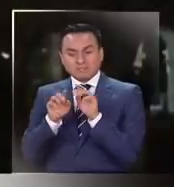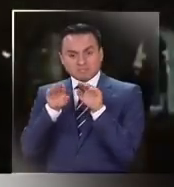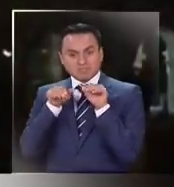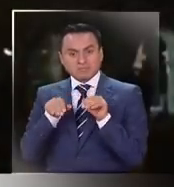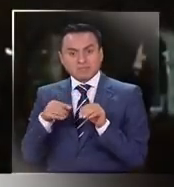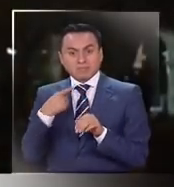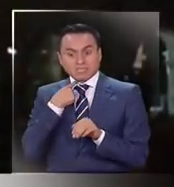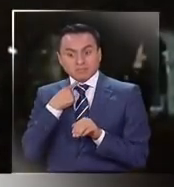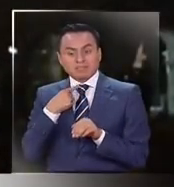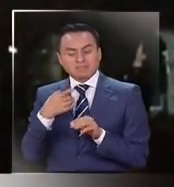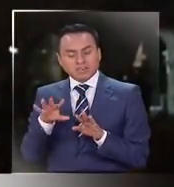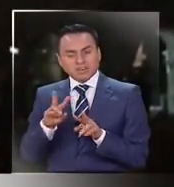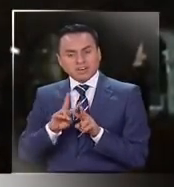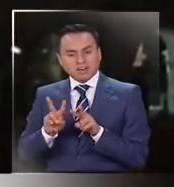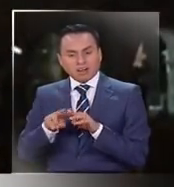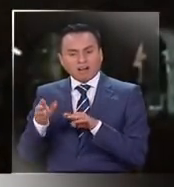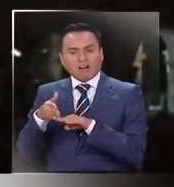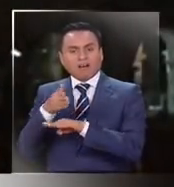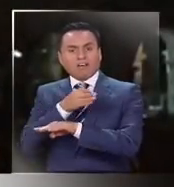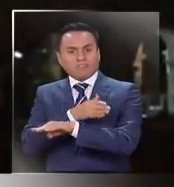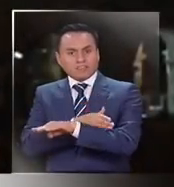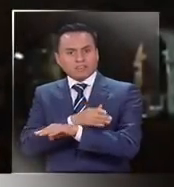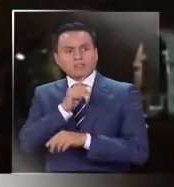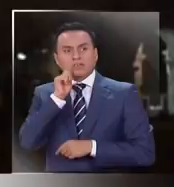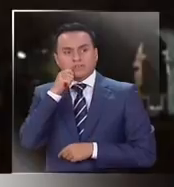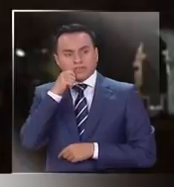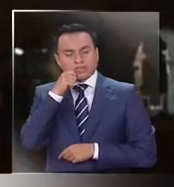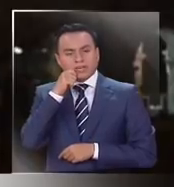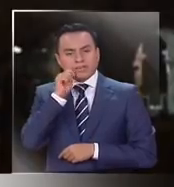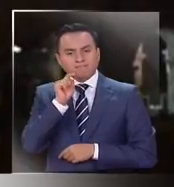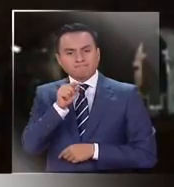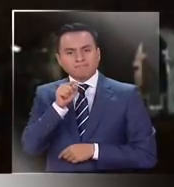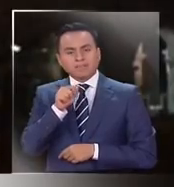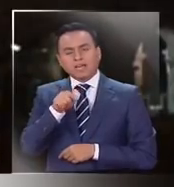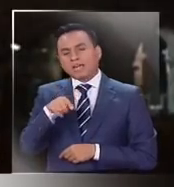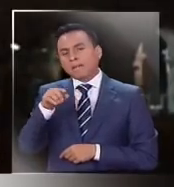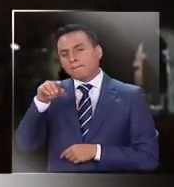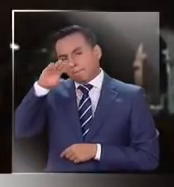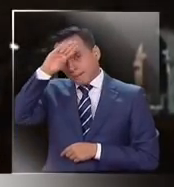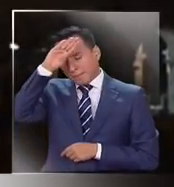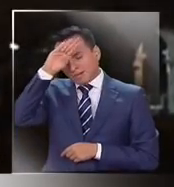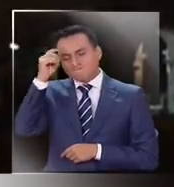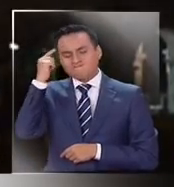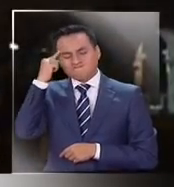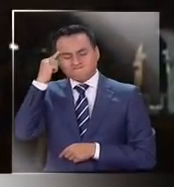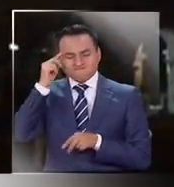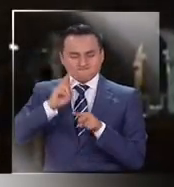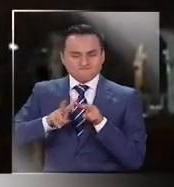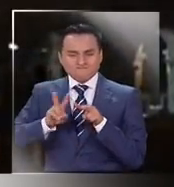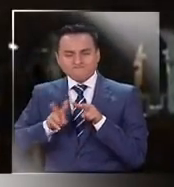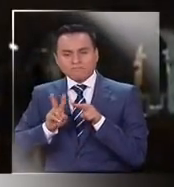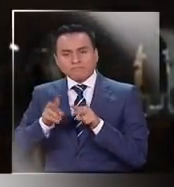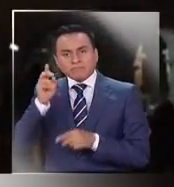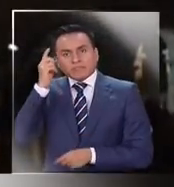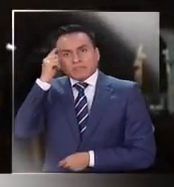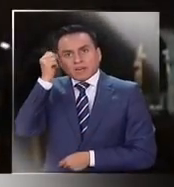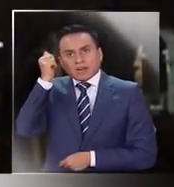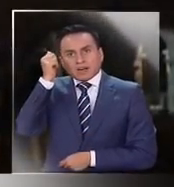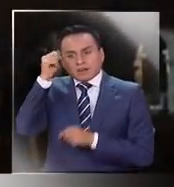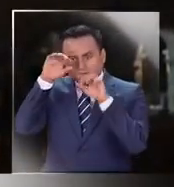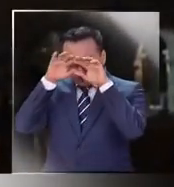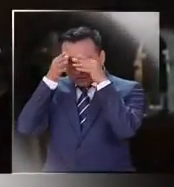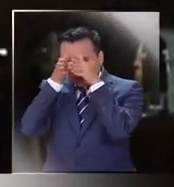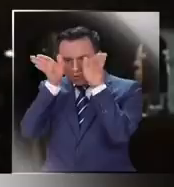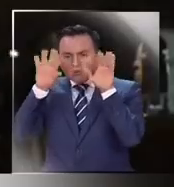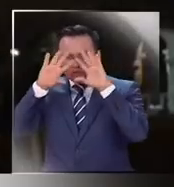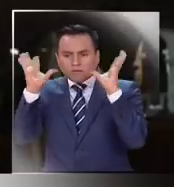mismas víctimas se produce antes, lo que implica en cierta forma que el Papa tiene la intención de tener una idea más global de